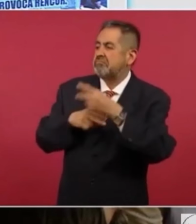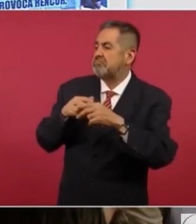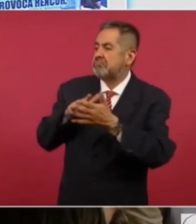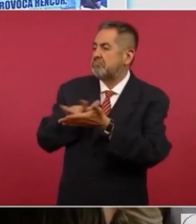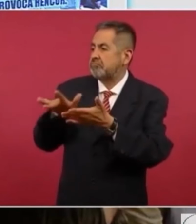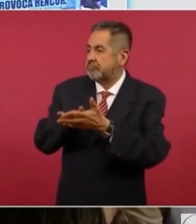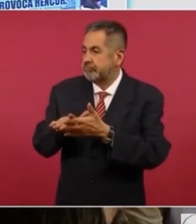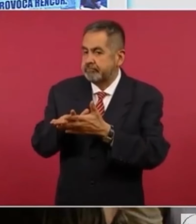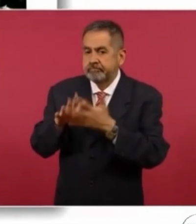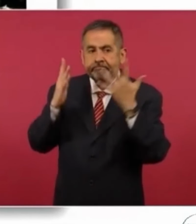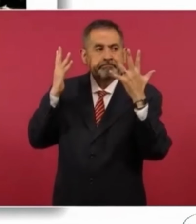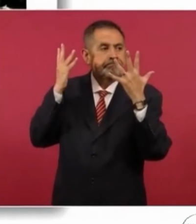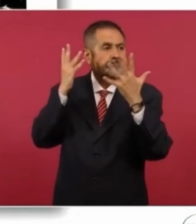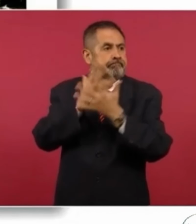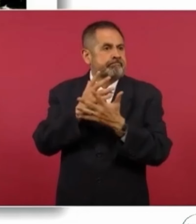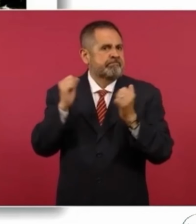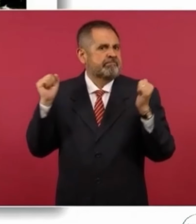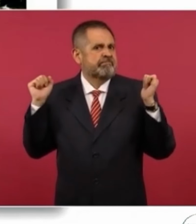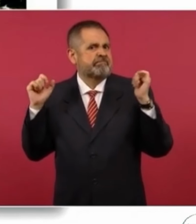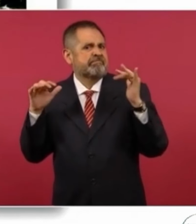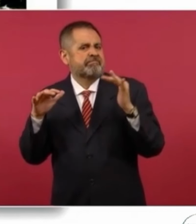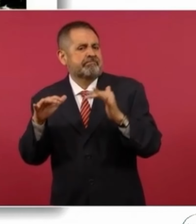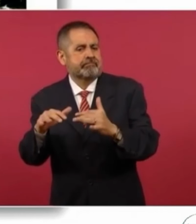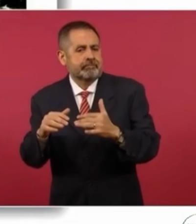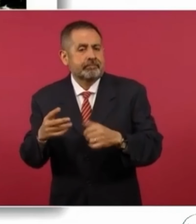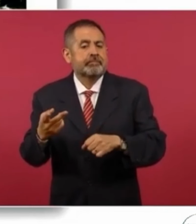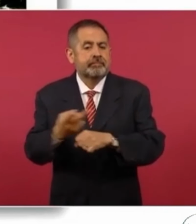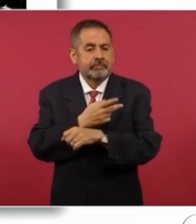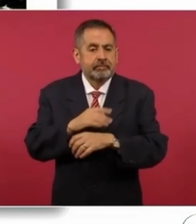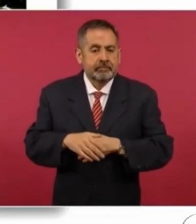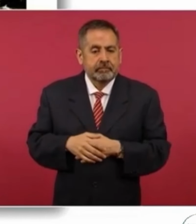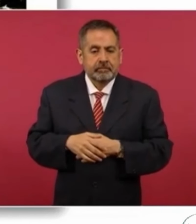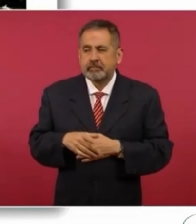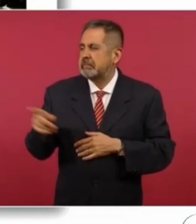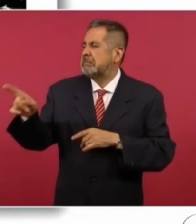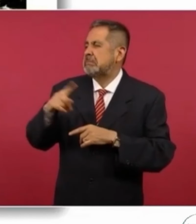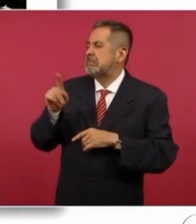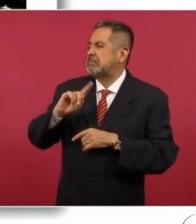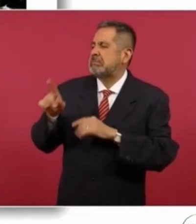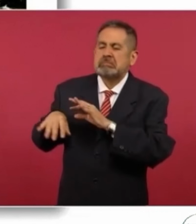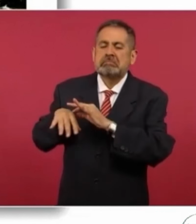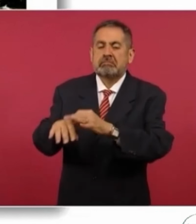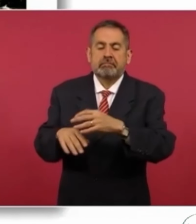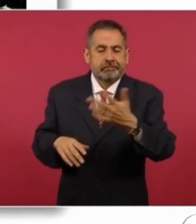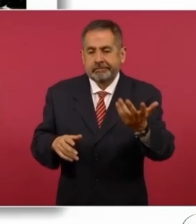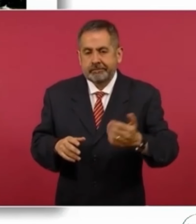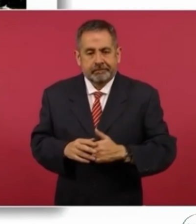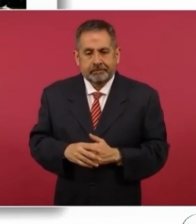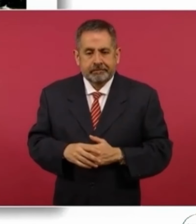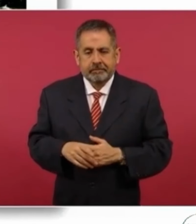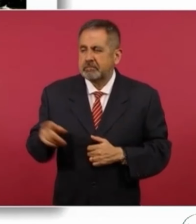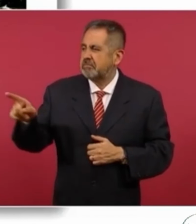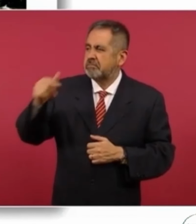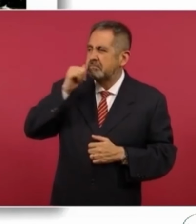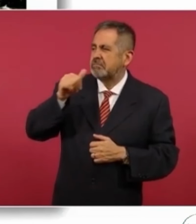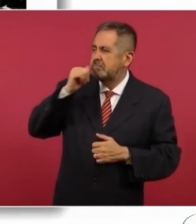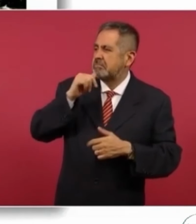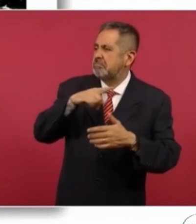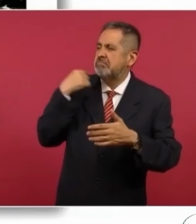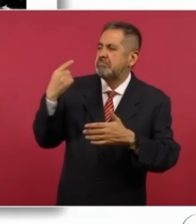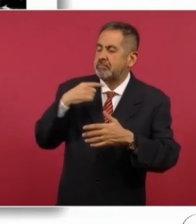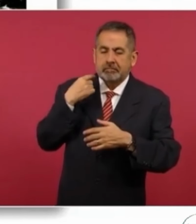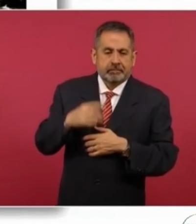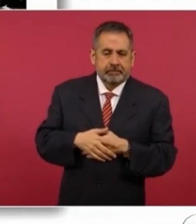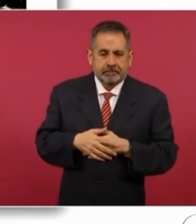vieron que sí fueron, entonces, muchos le dijeron acarreados. En las urnas siempre pierden, en sus